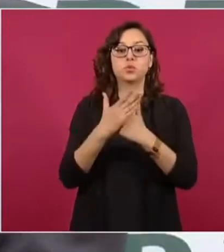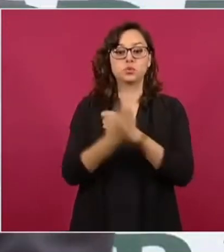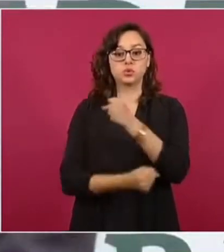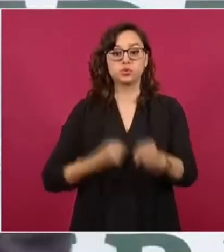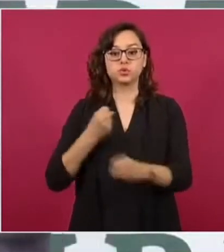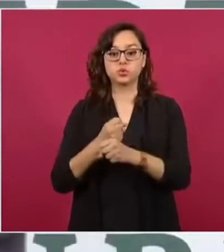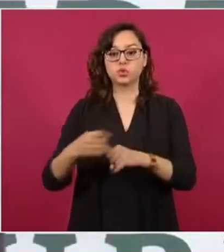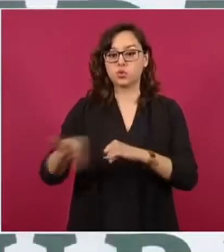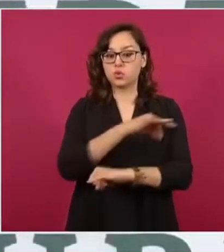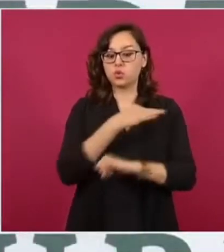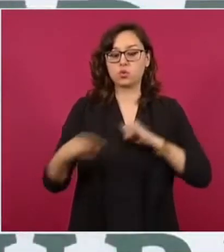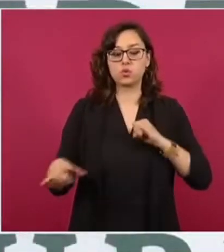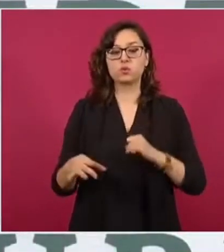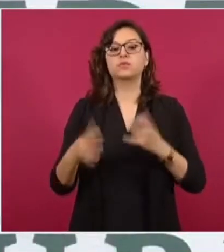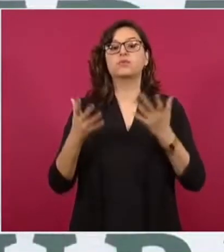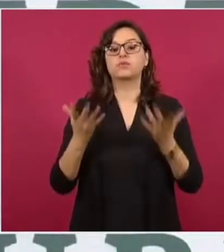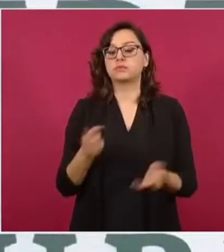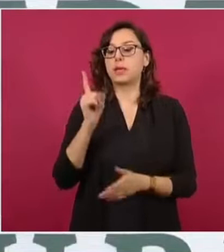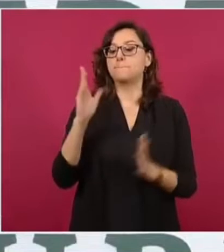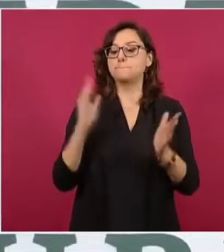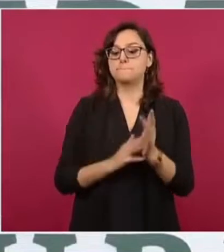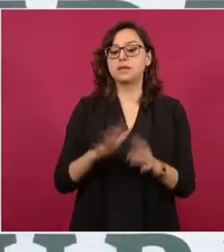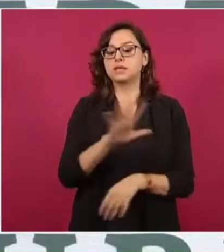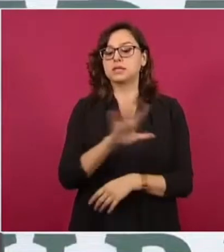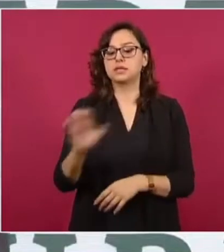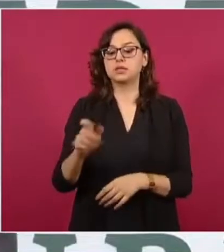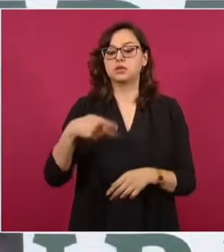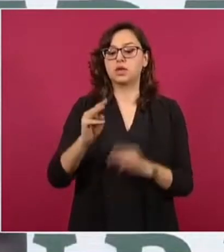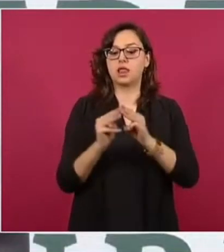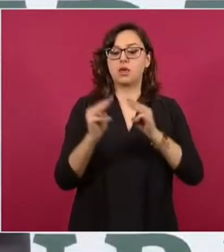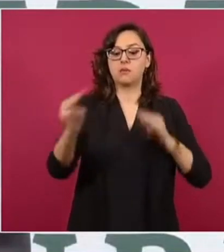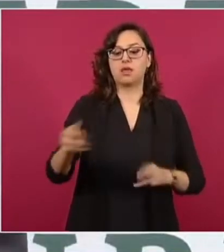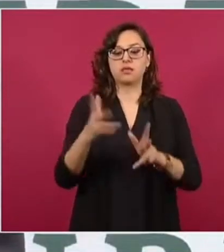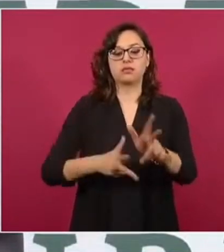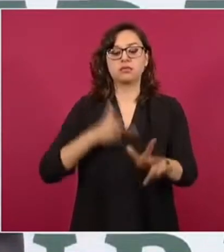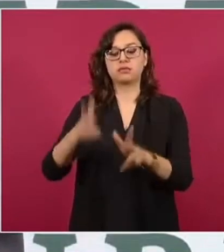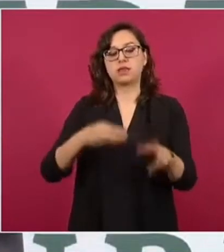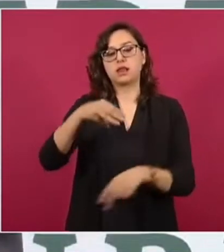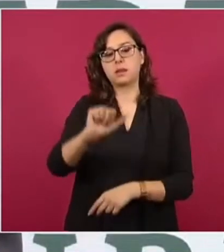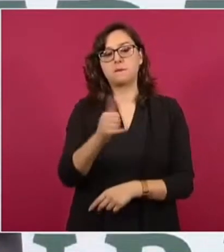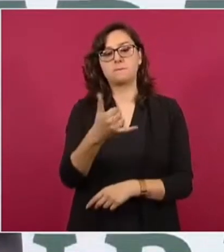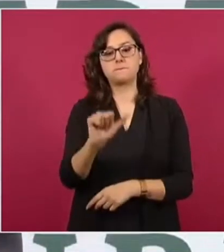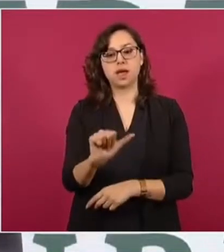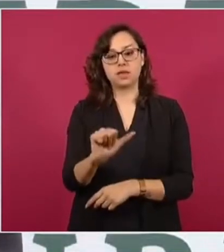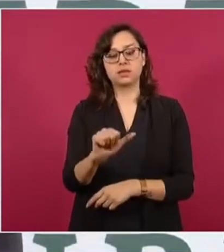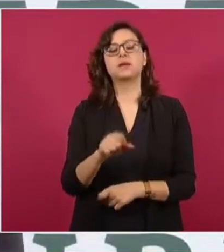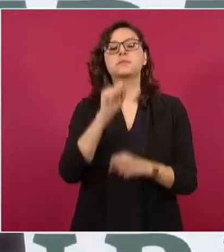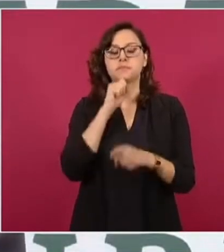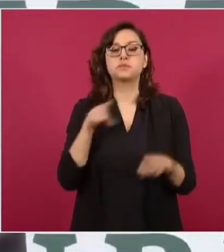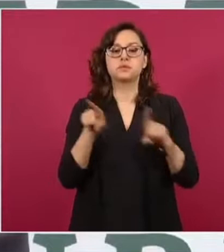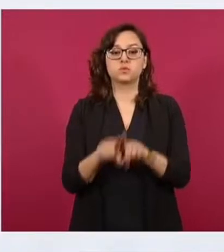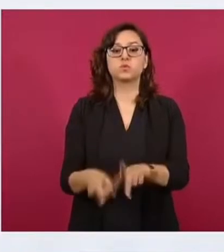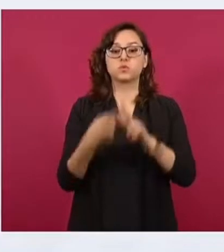estarán concluidos los 1,500 kilómetros de vías férreas del Tren Maya y estaremos iniciando